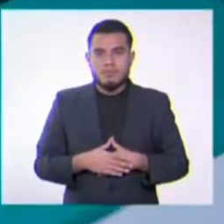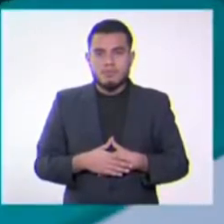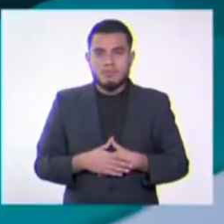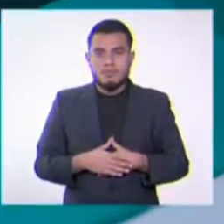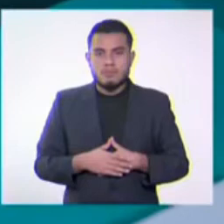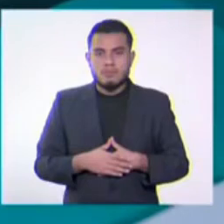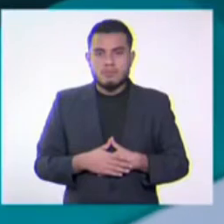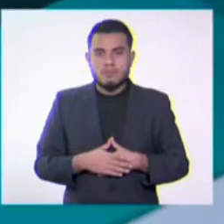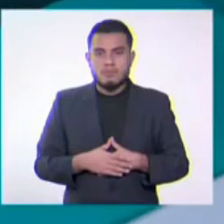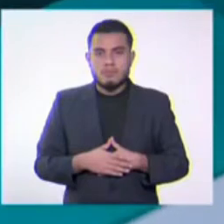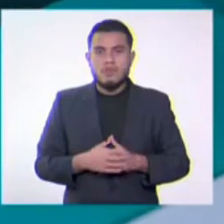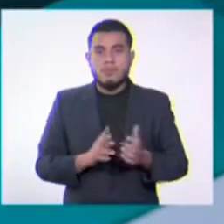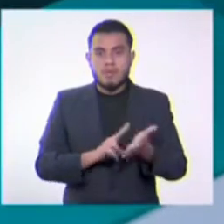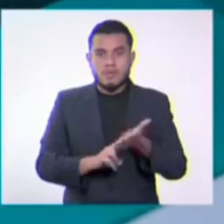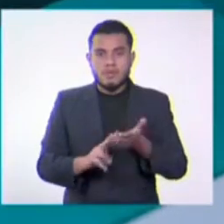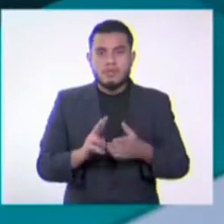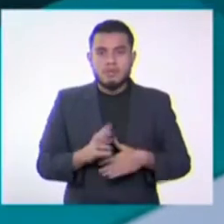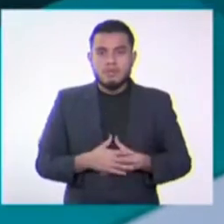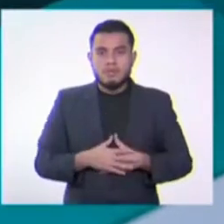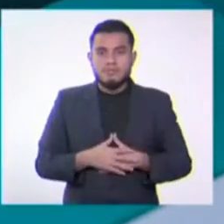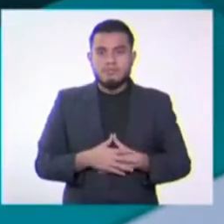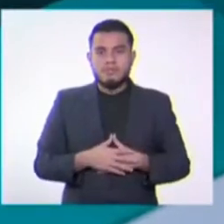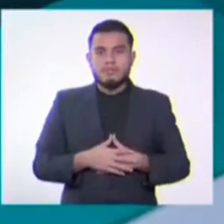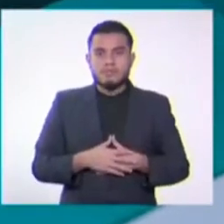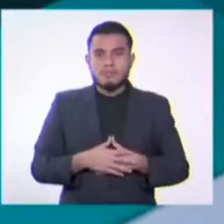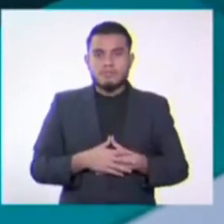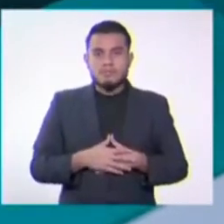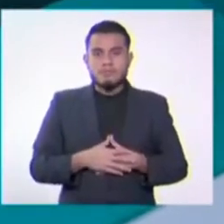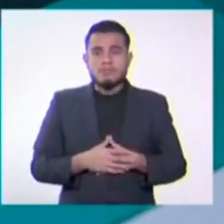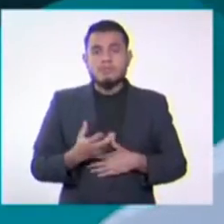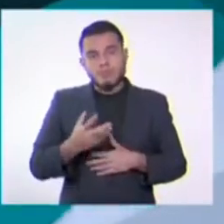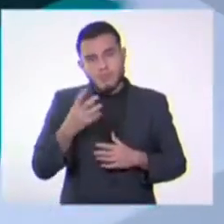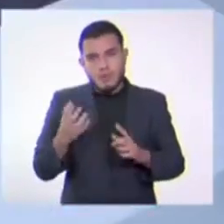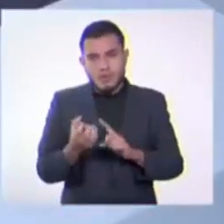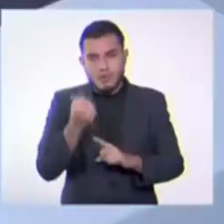El verde. ¿Qué logras observar?